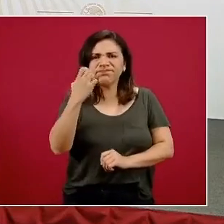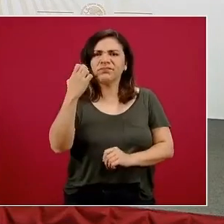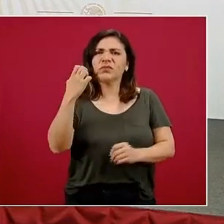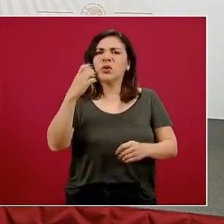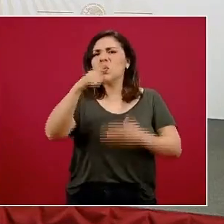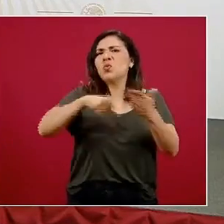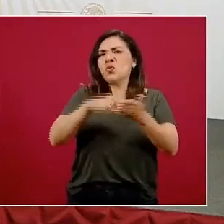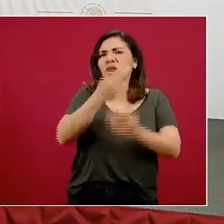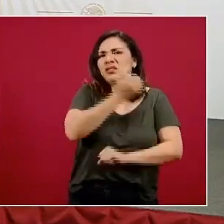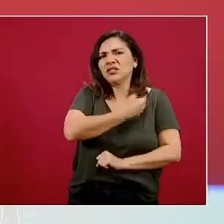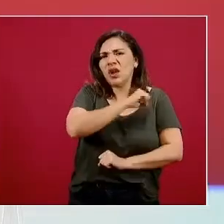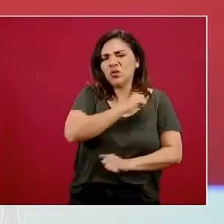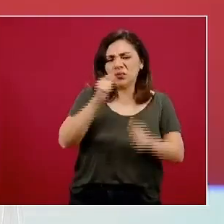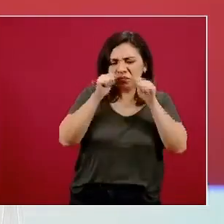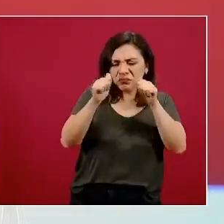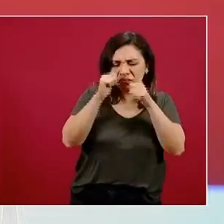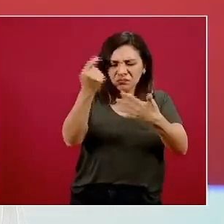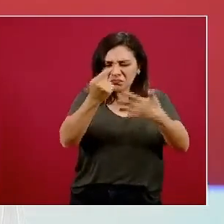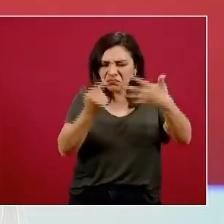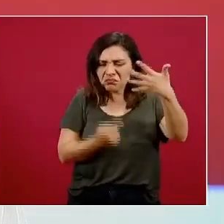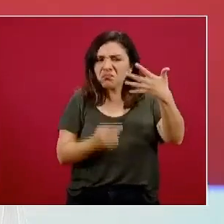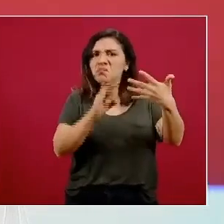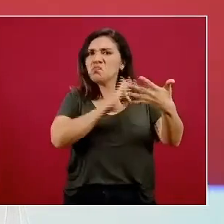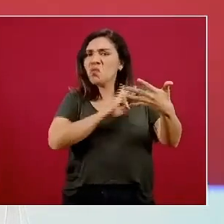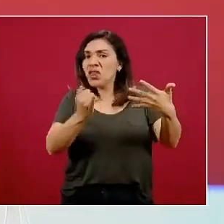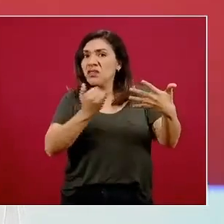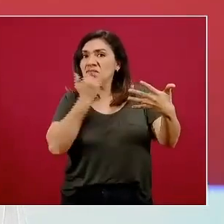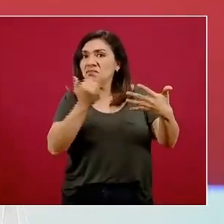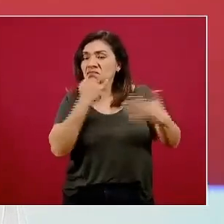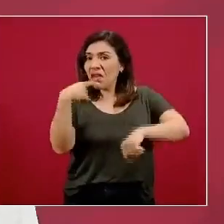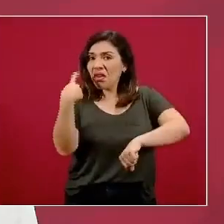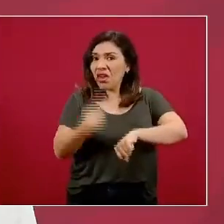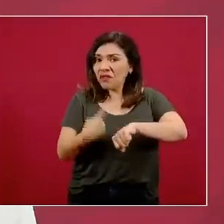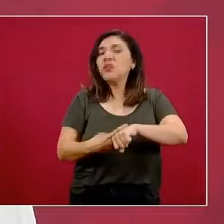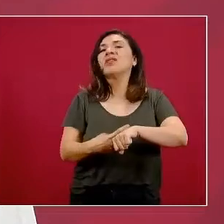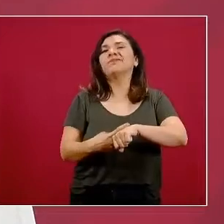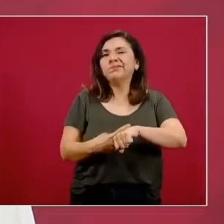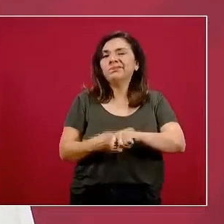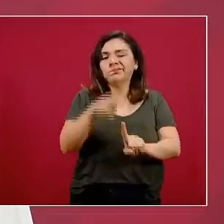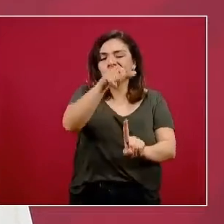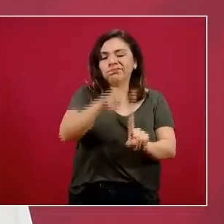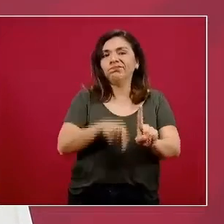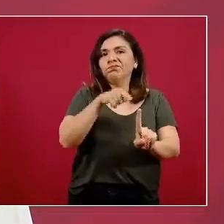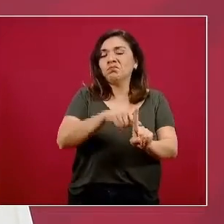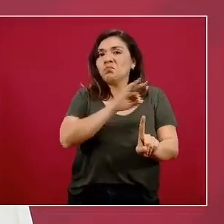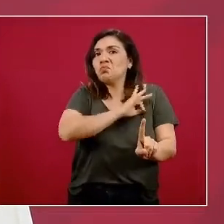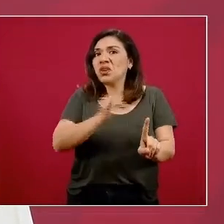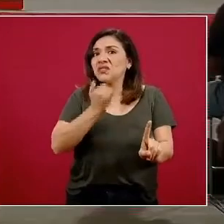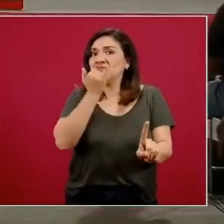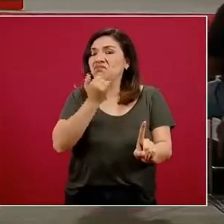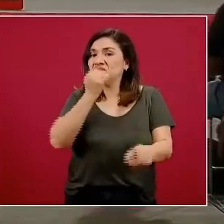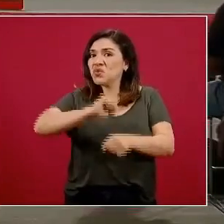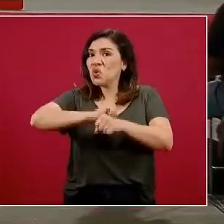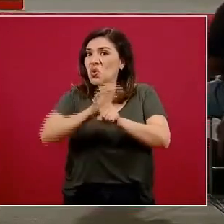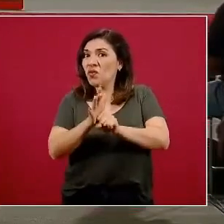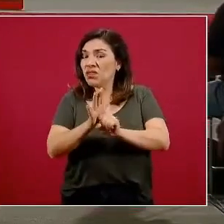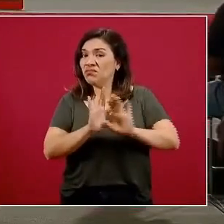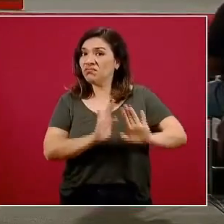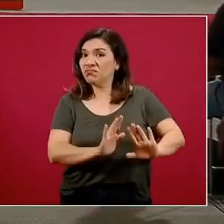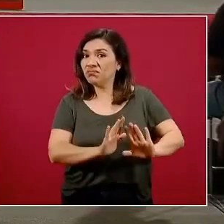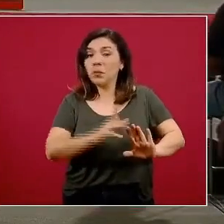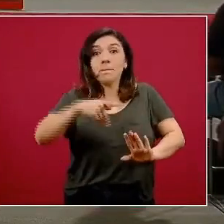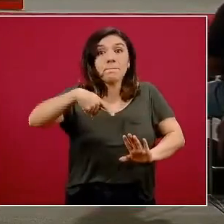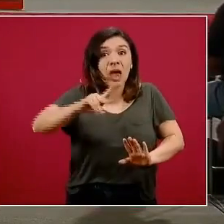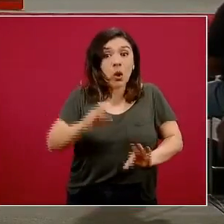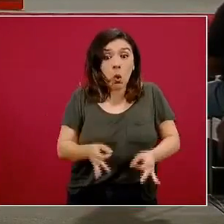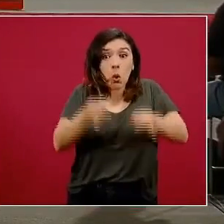clínicas de la presentación de la enfermedad, se sospecha que tienen COVID. Sin embargo, no